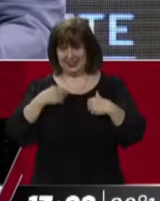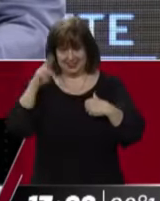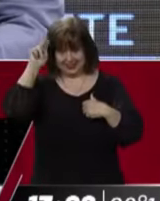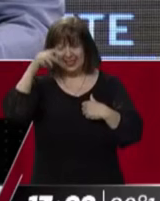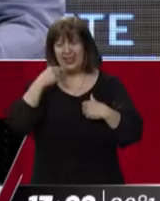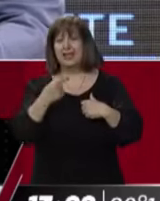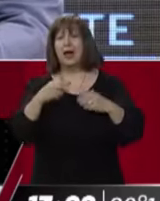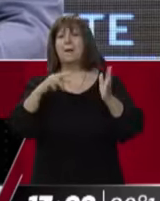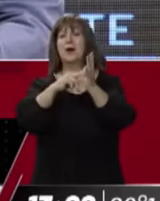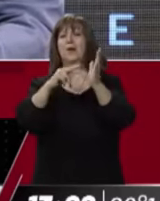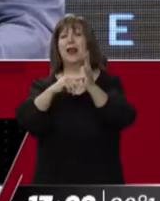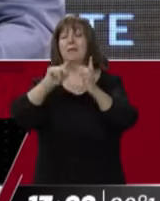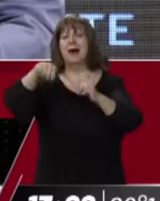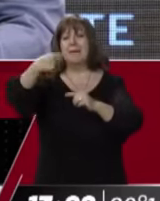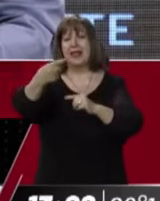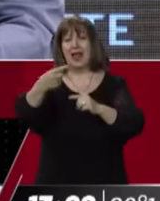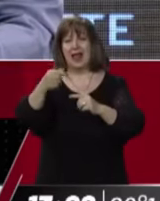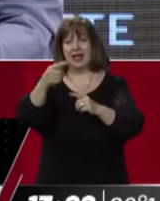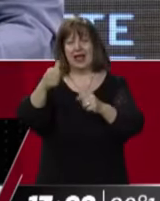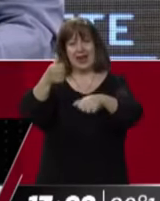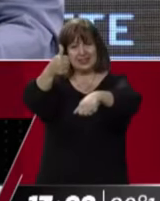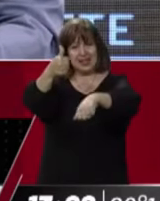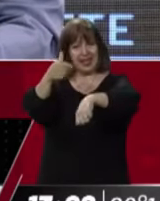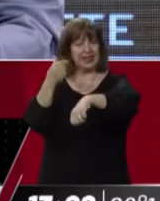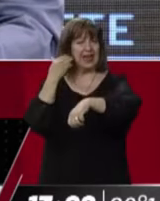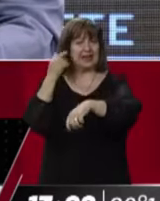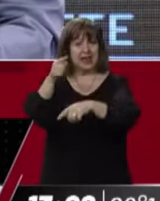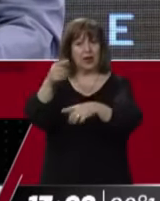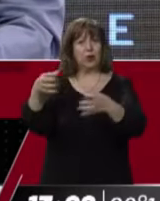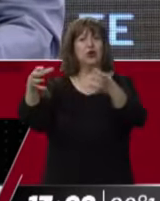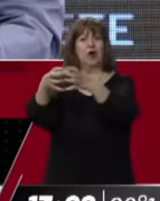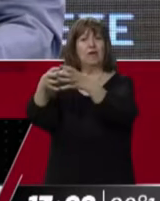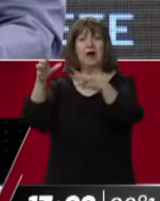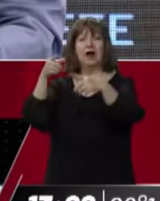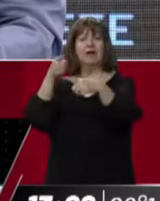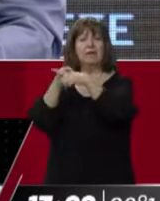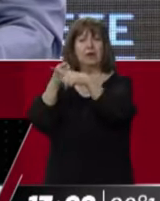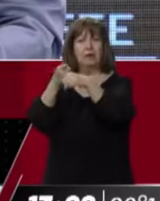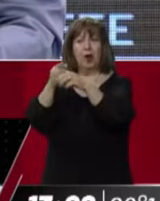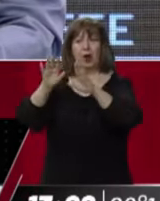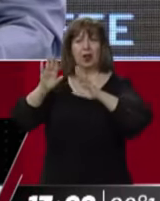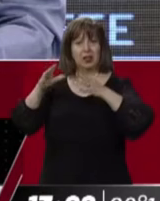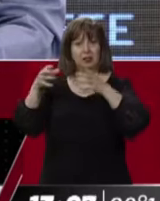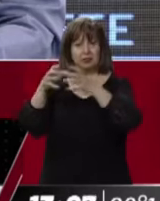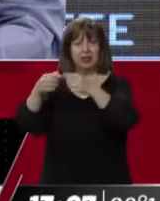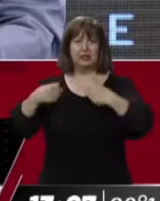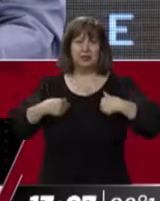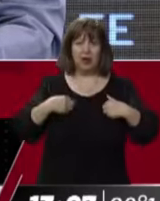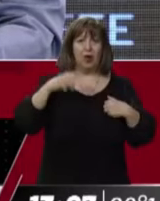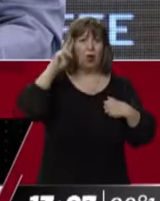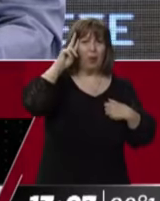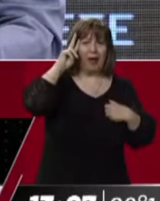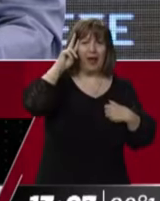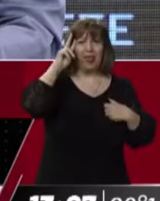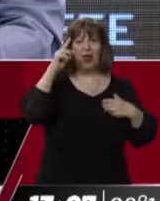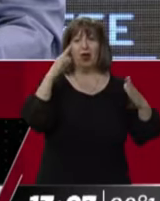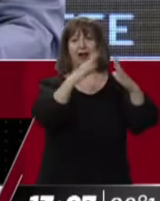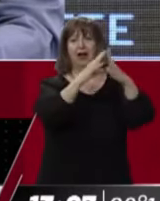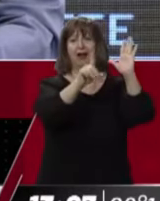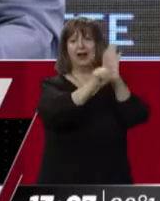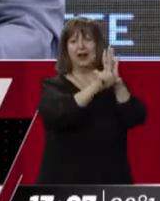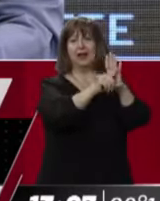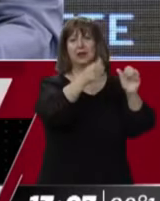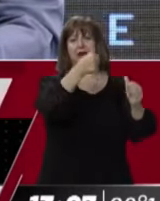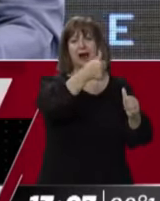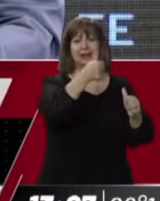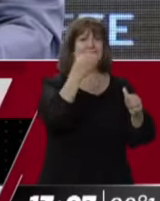un problema. Mañana yo a las 18, a la hora del partido, doy el discurso en la Asamblea Legislativa, a